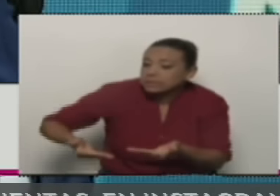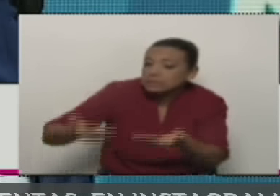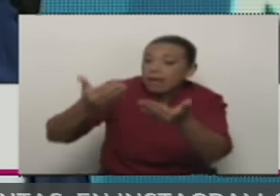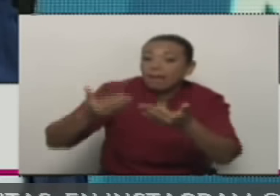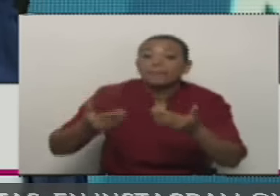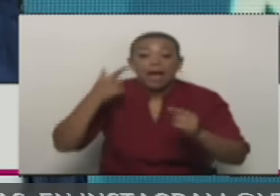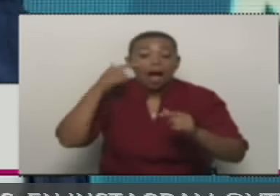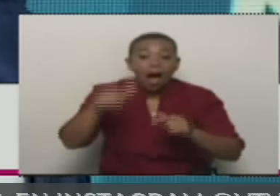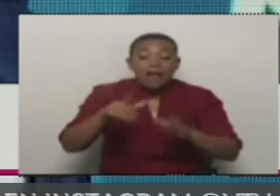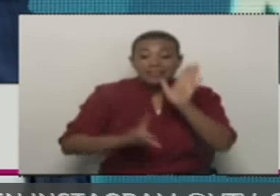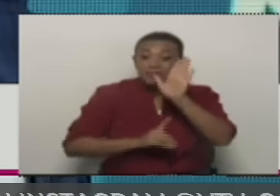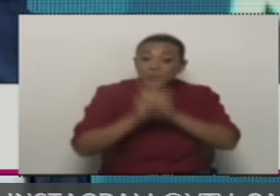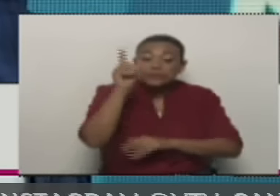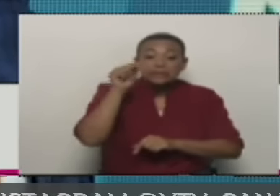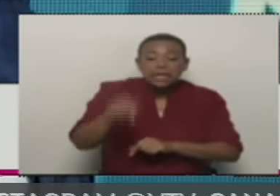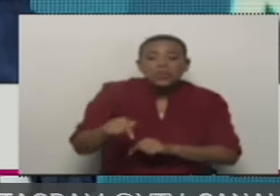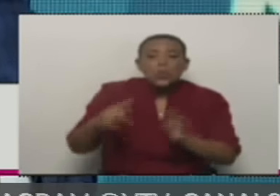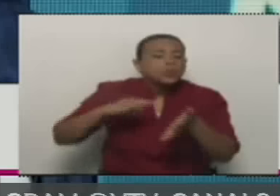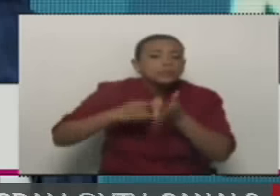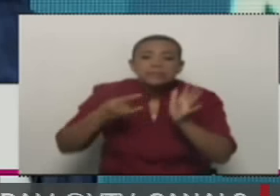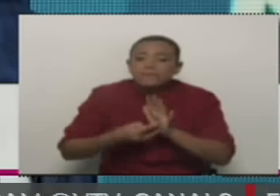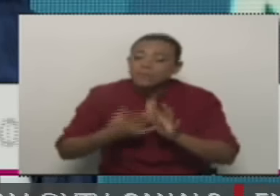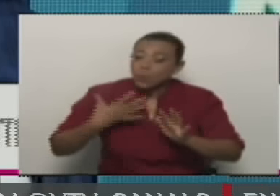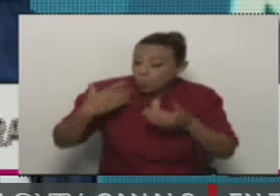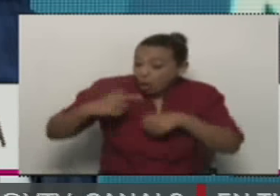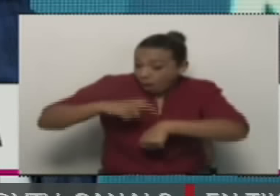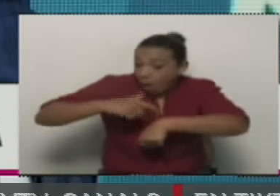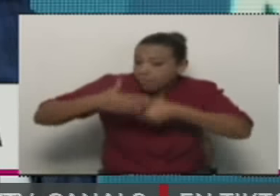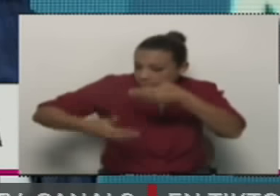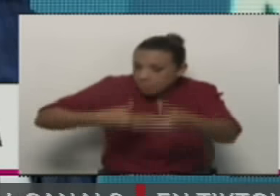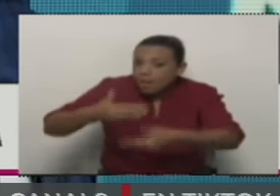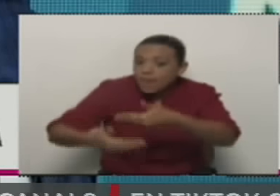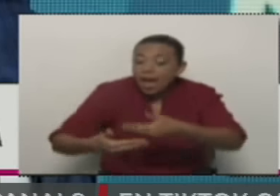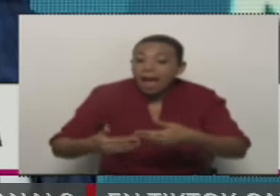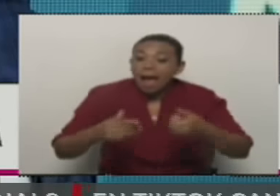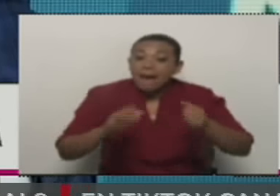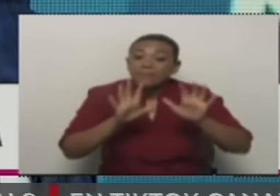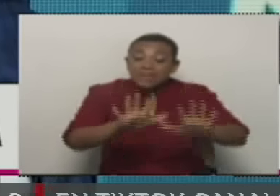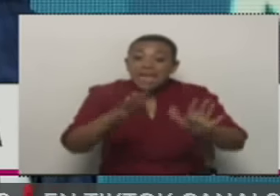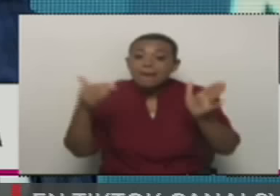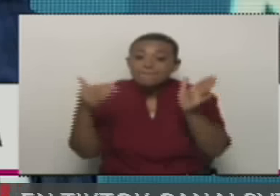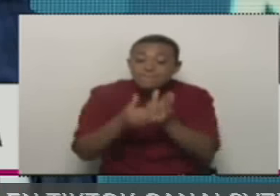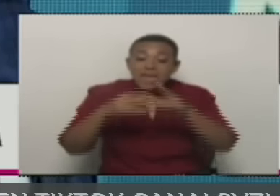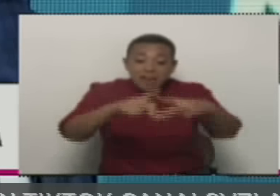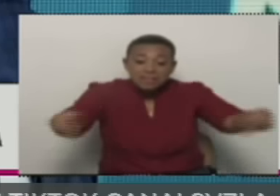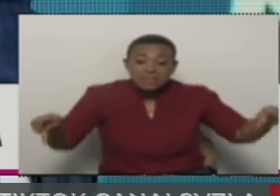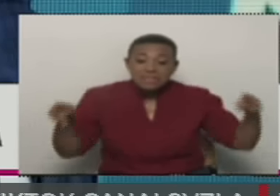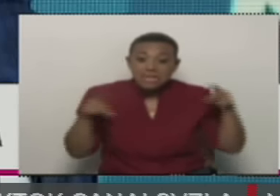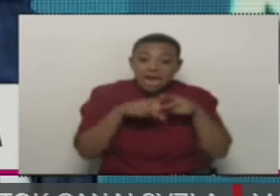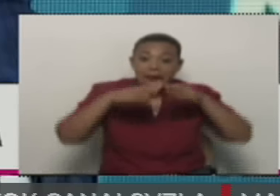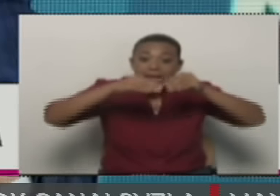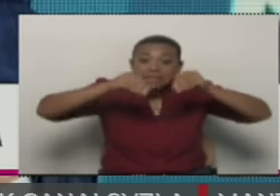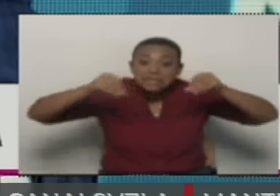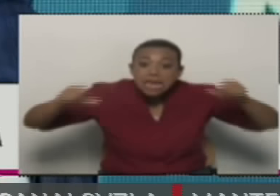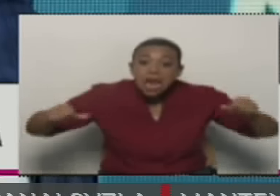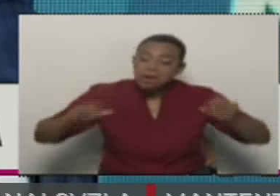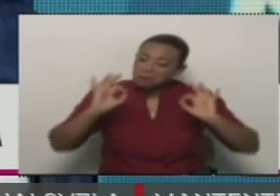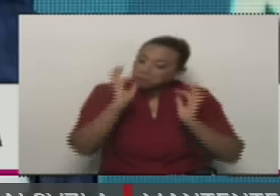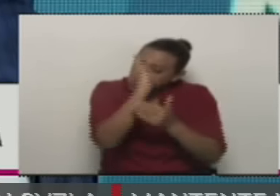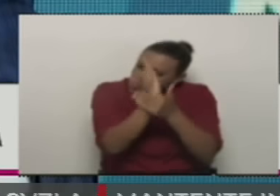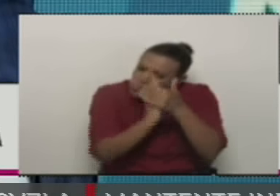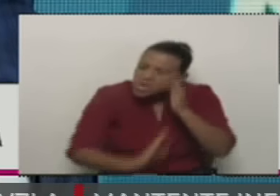que podamos desarrollar por ahora estas primeras 10.000 hectáreas,